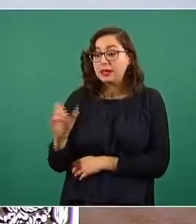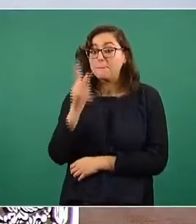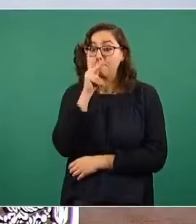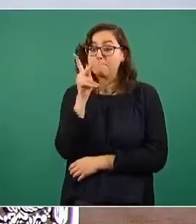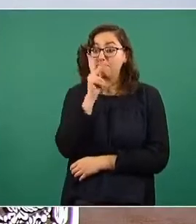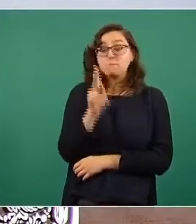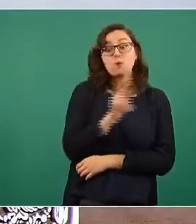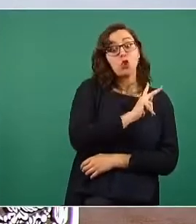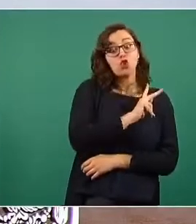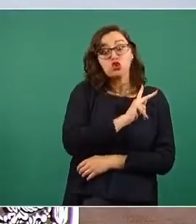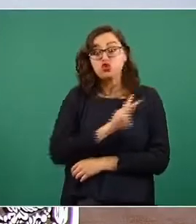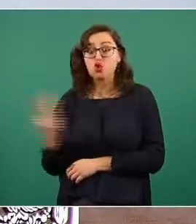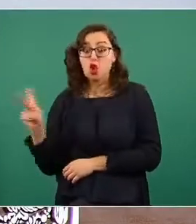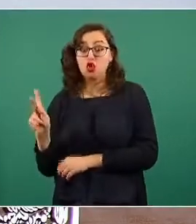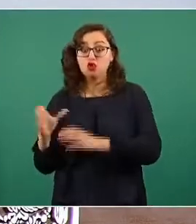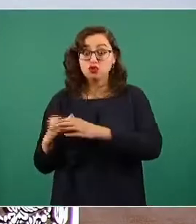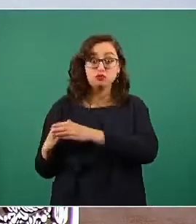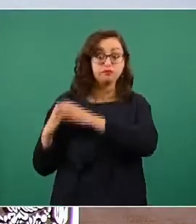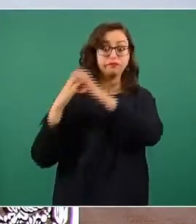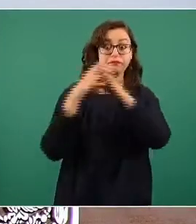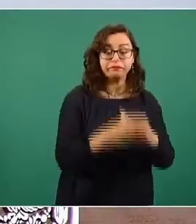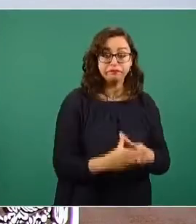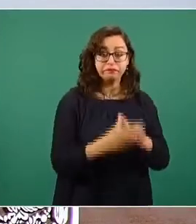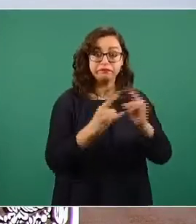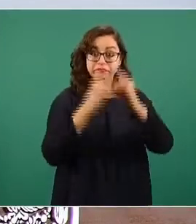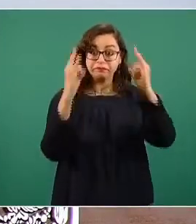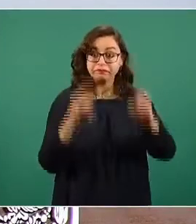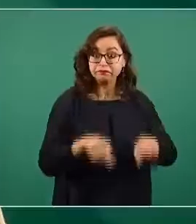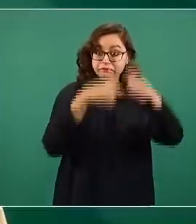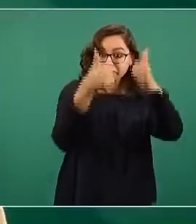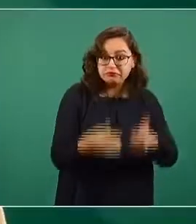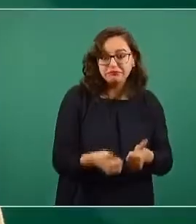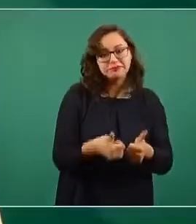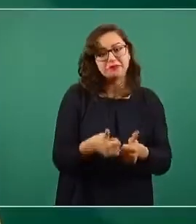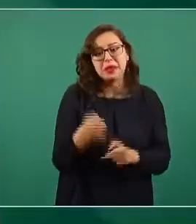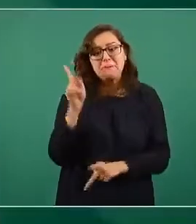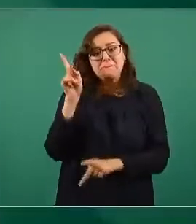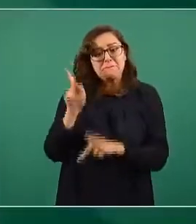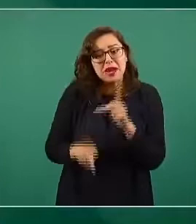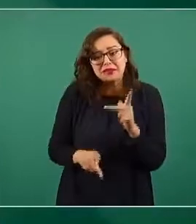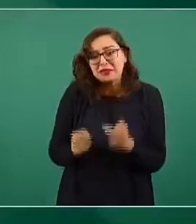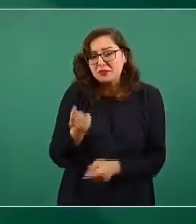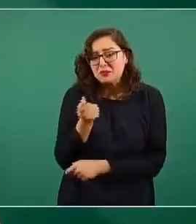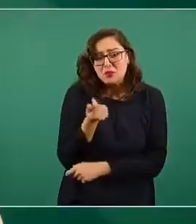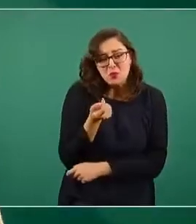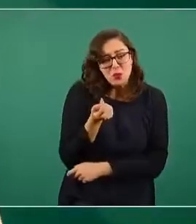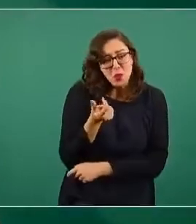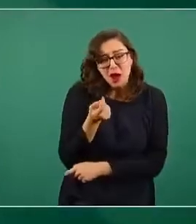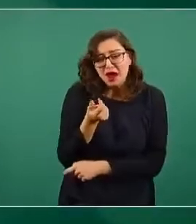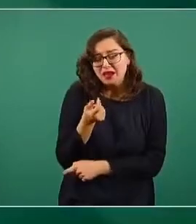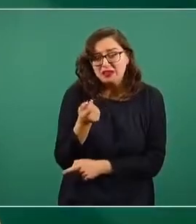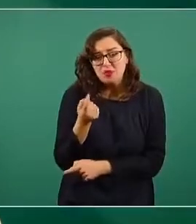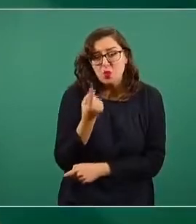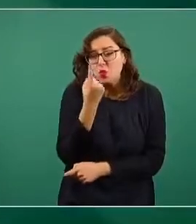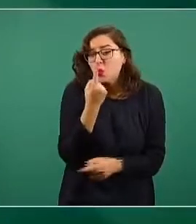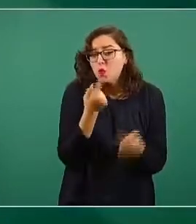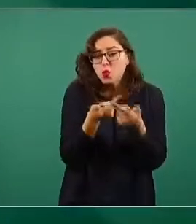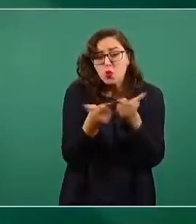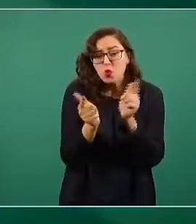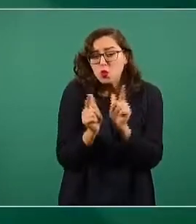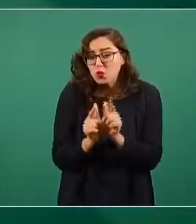grupo de padres del ABC, ¿sí? Pero segundo, decirte que